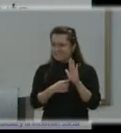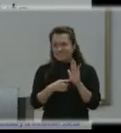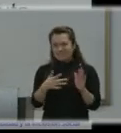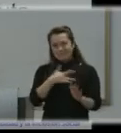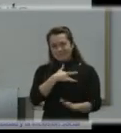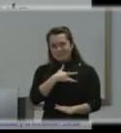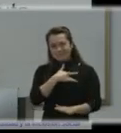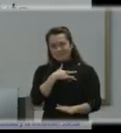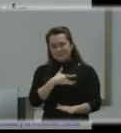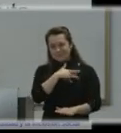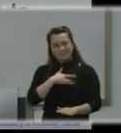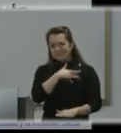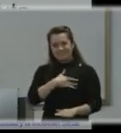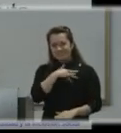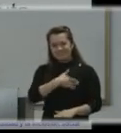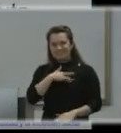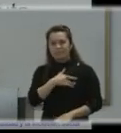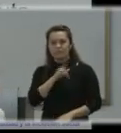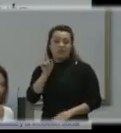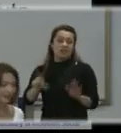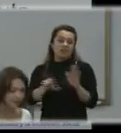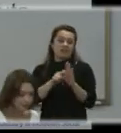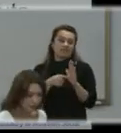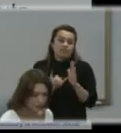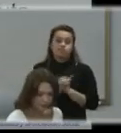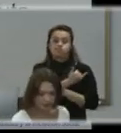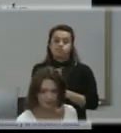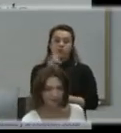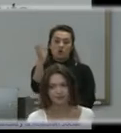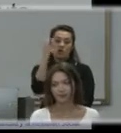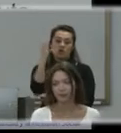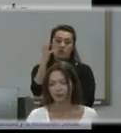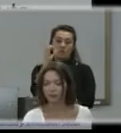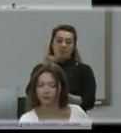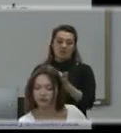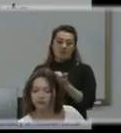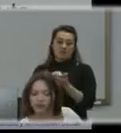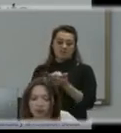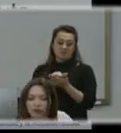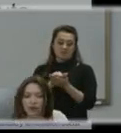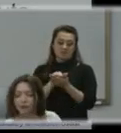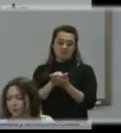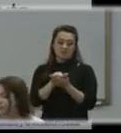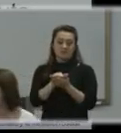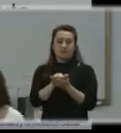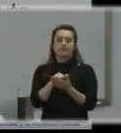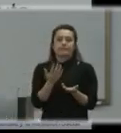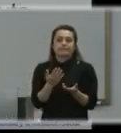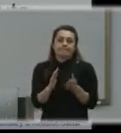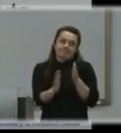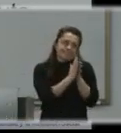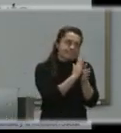gusta en ningún aspecto, pero es la ley que está en Colombia en este momento y entonces pues tenemos que decir lo que